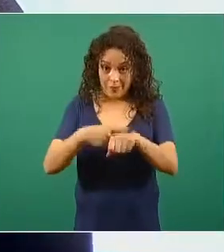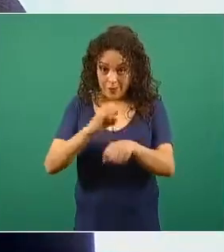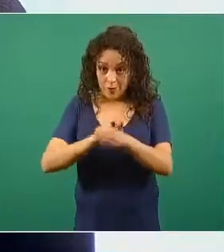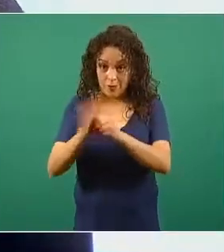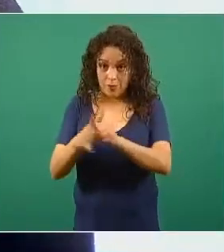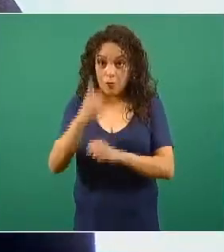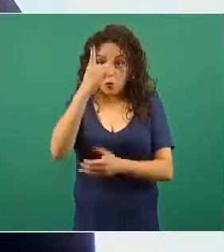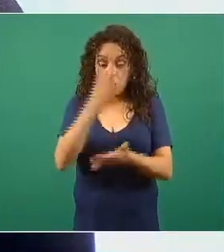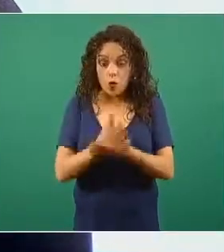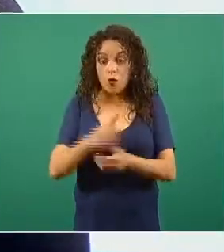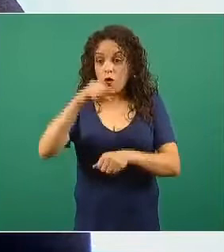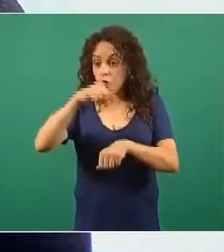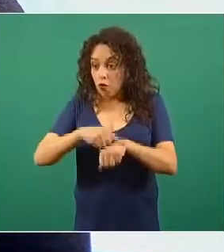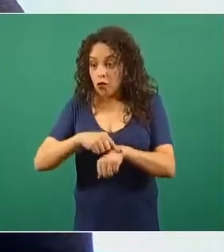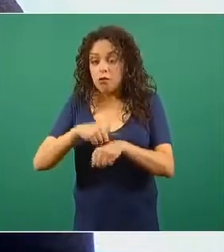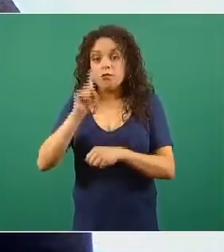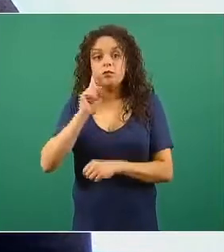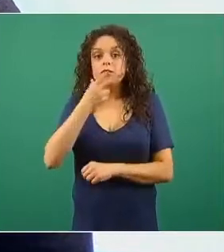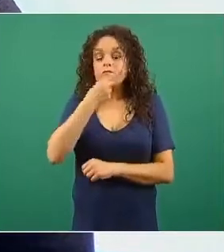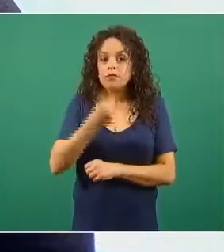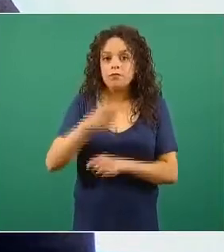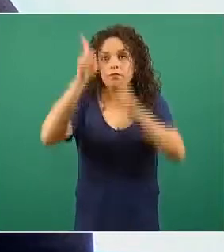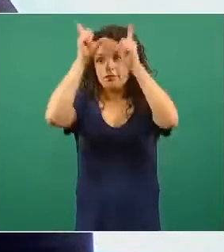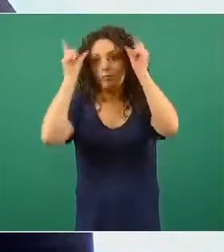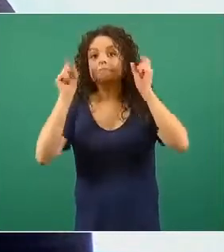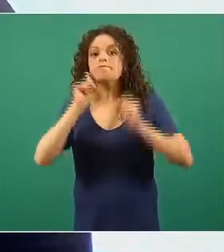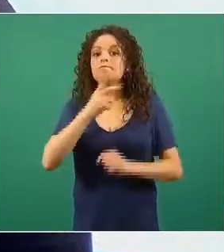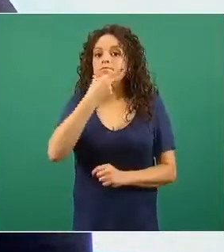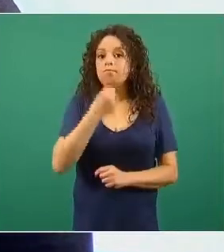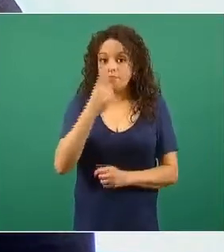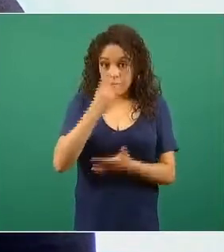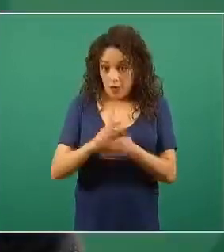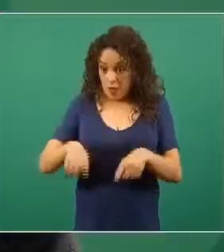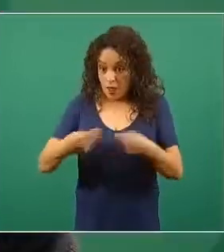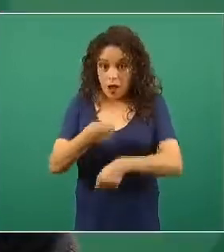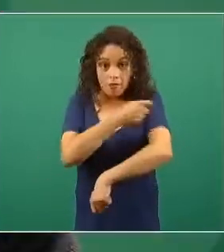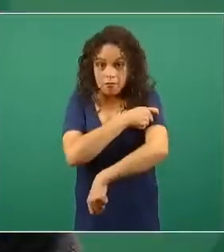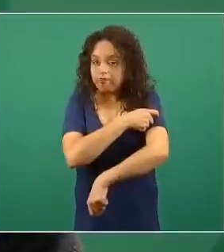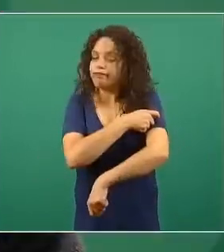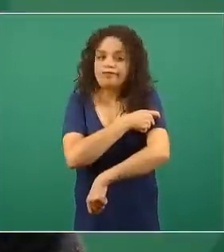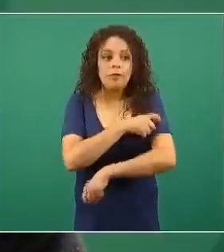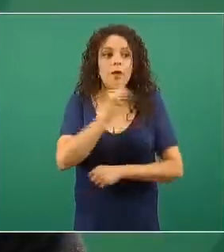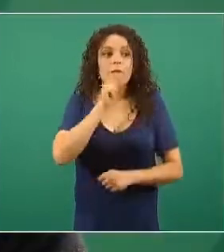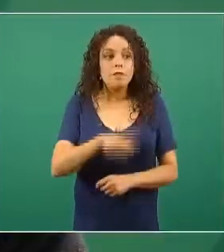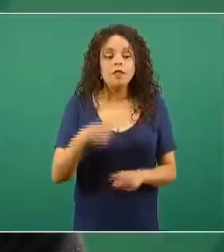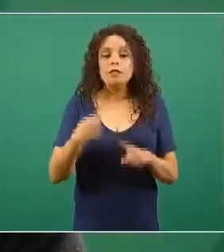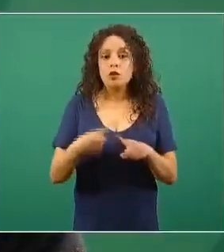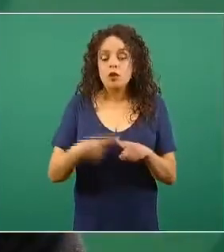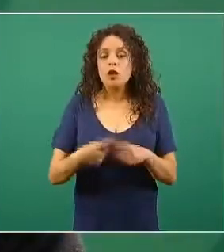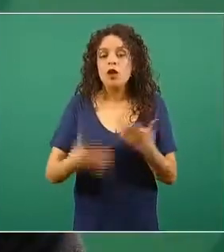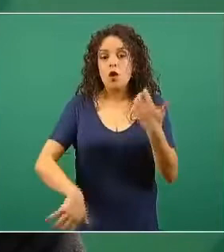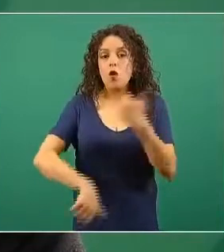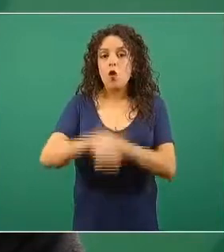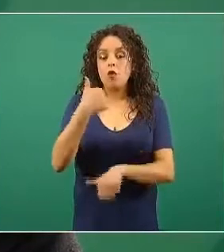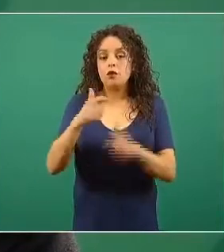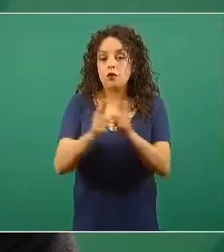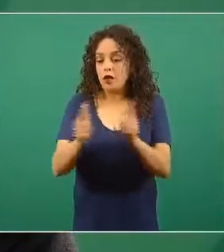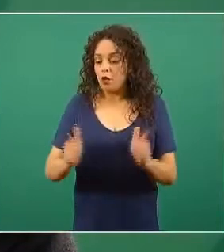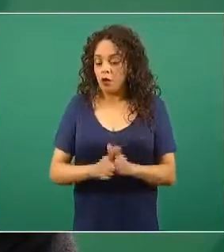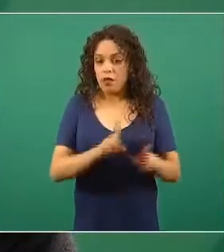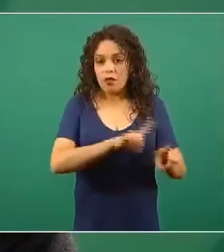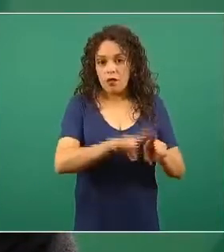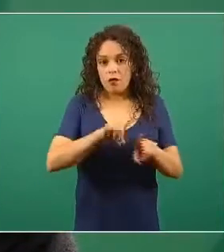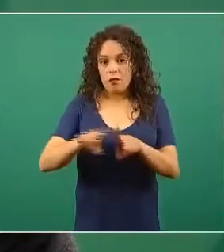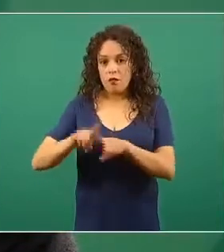las médicas, médicos, a los enfermeros, las enfermeras. Se está vacunando también a 11 grupos